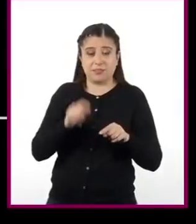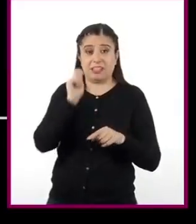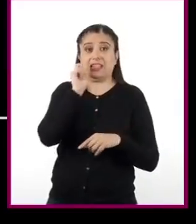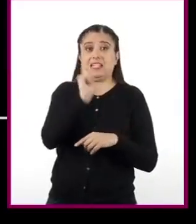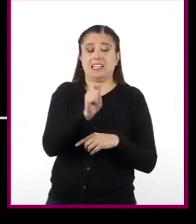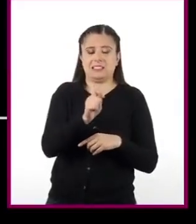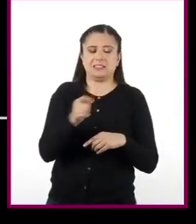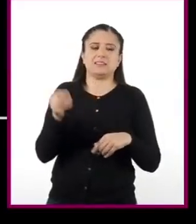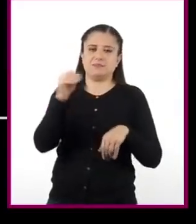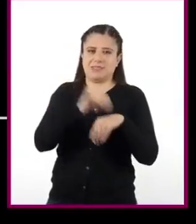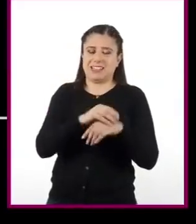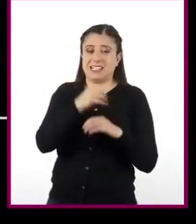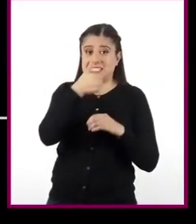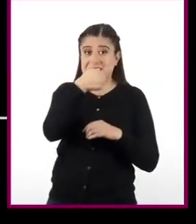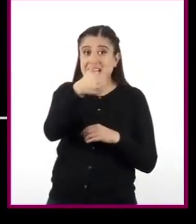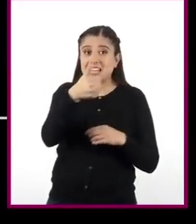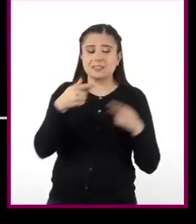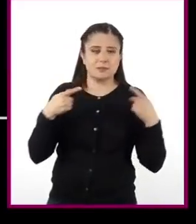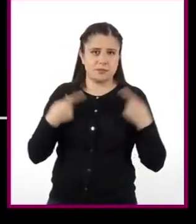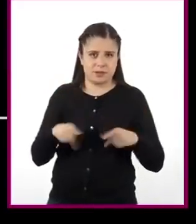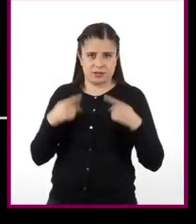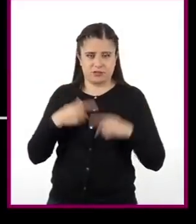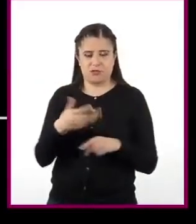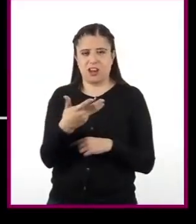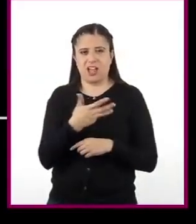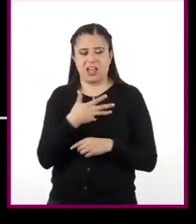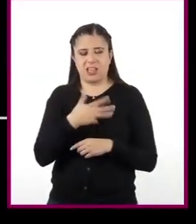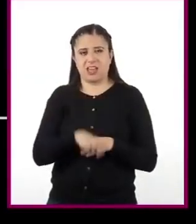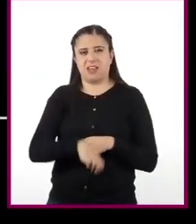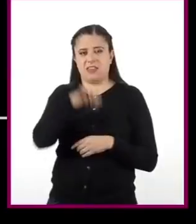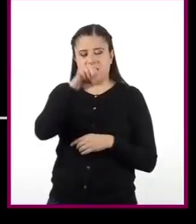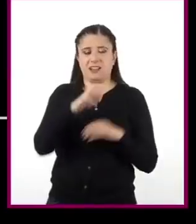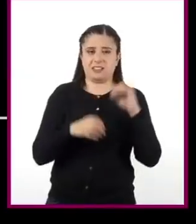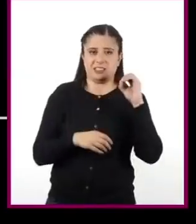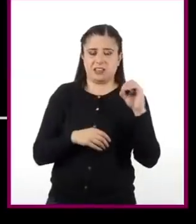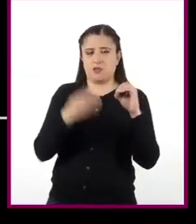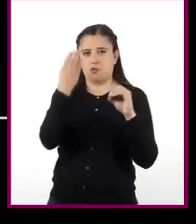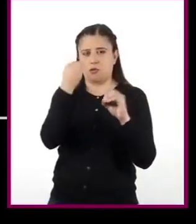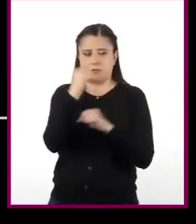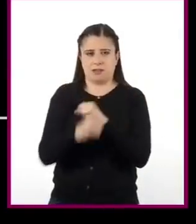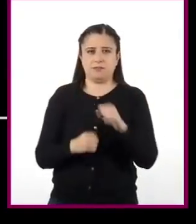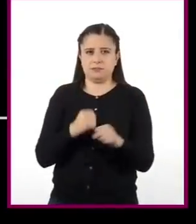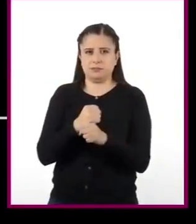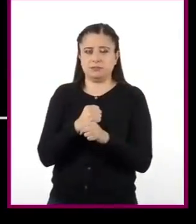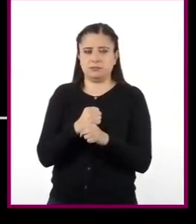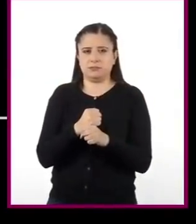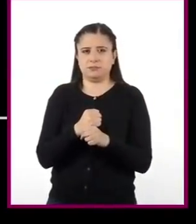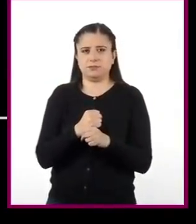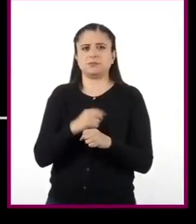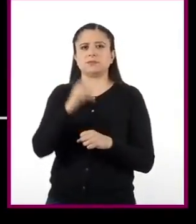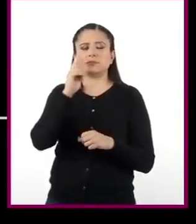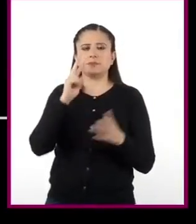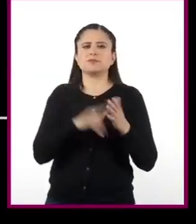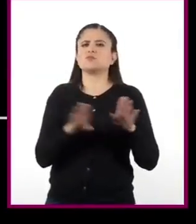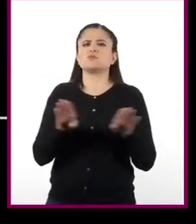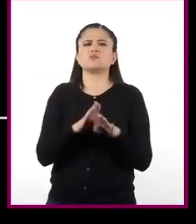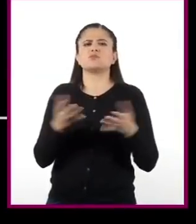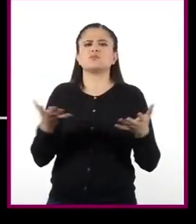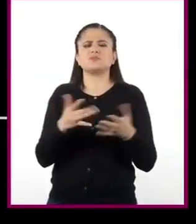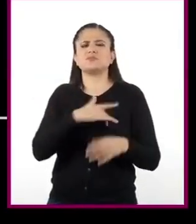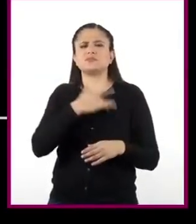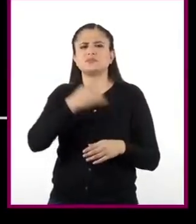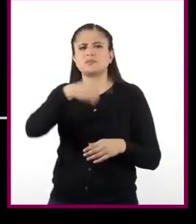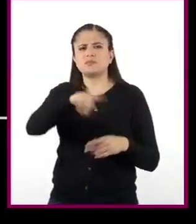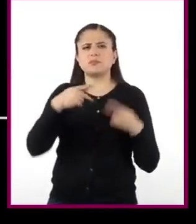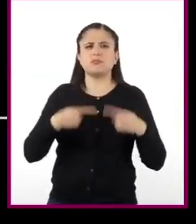corresponde a las 6 personas que tienen edades entre 0 y 9 años. Muy bien, vamos a ver cómo le haríamos para